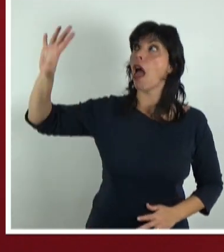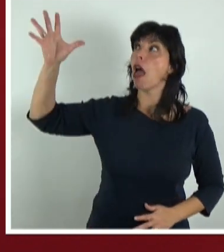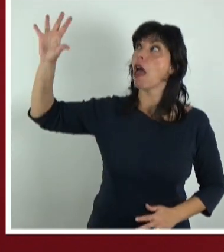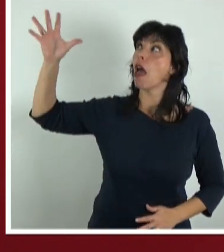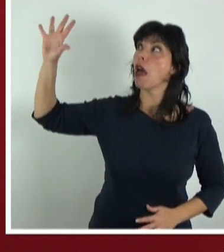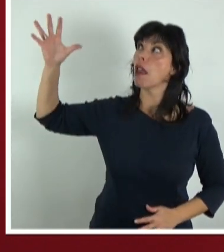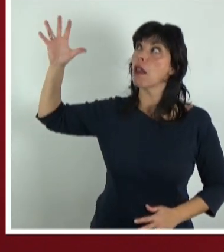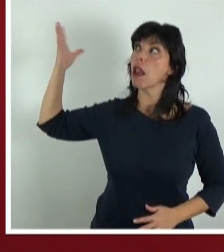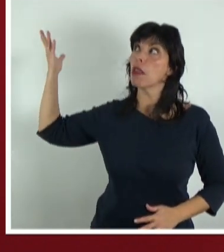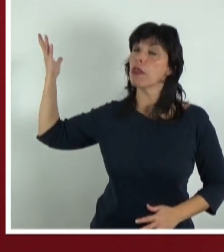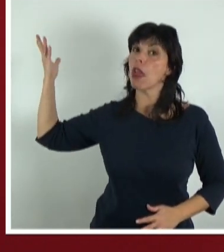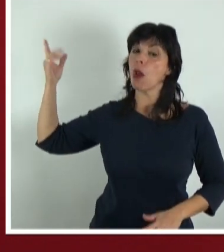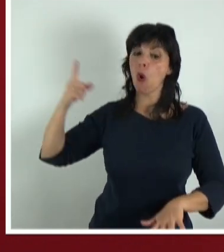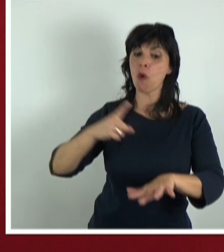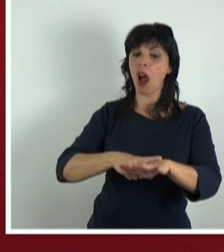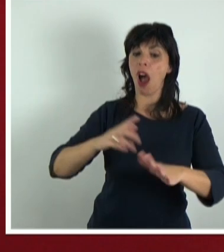tienen otro horario.